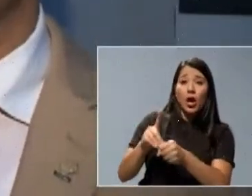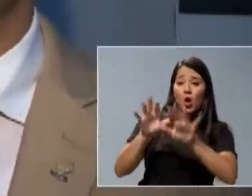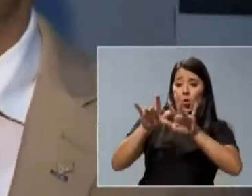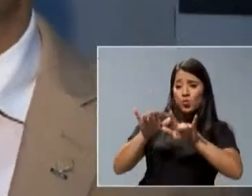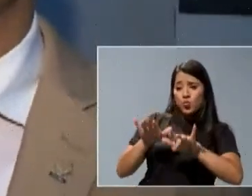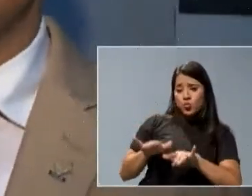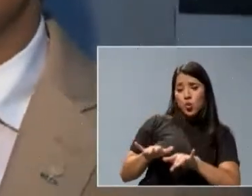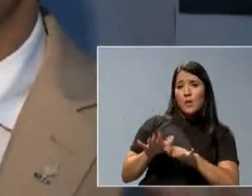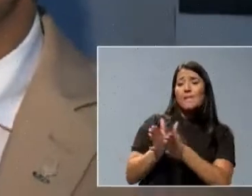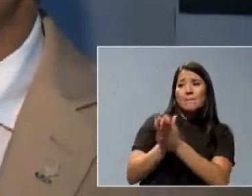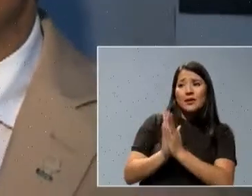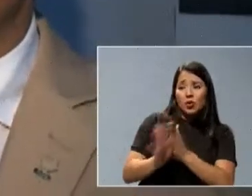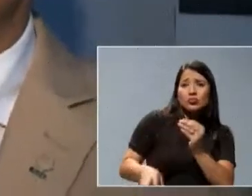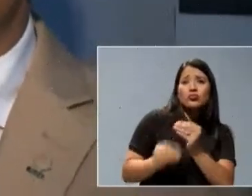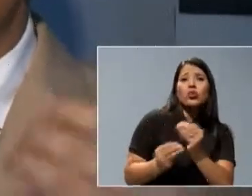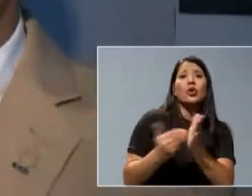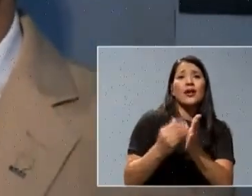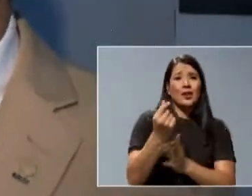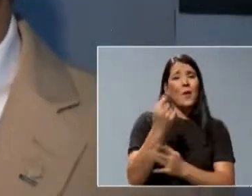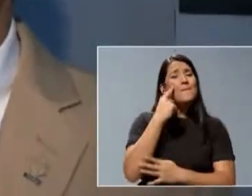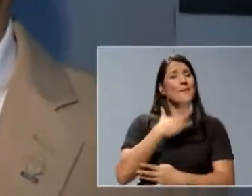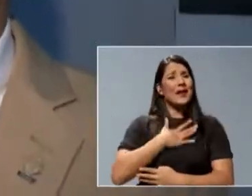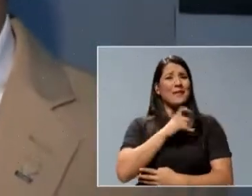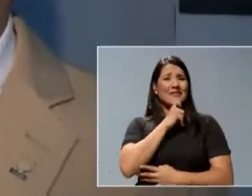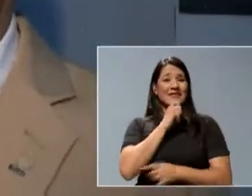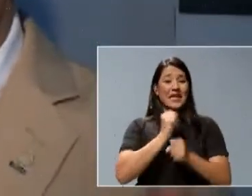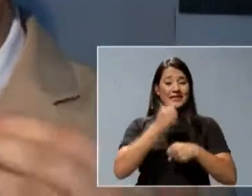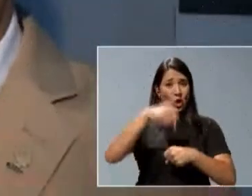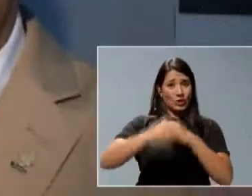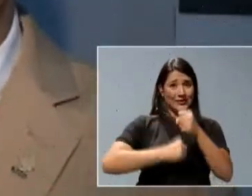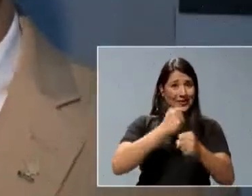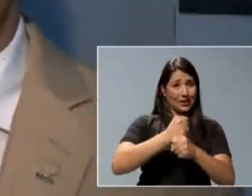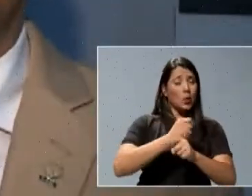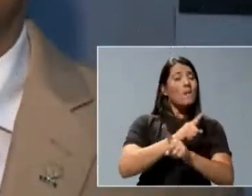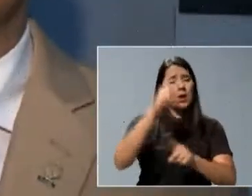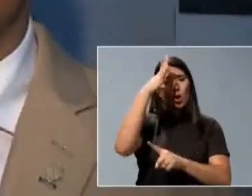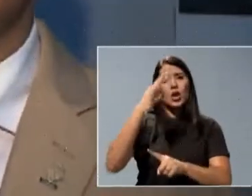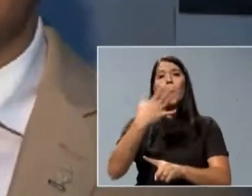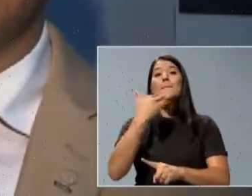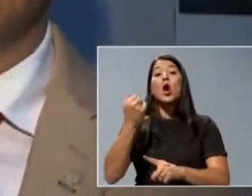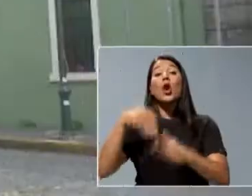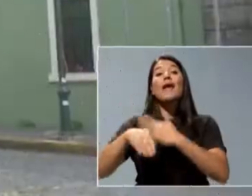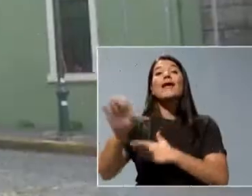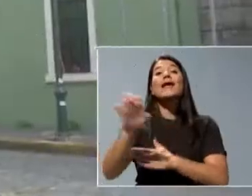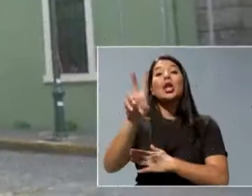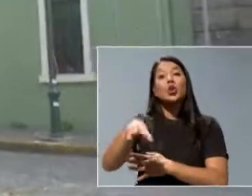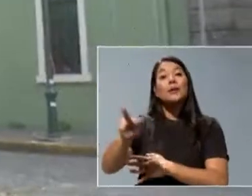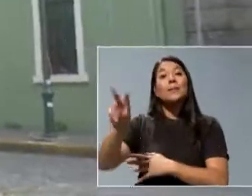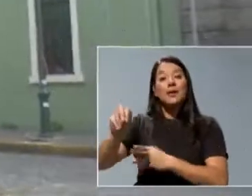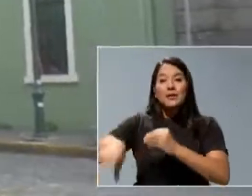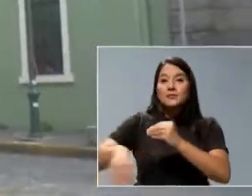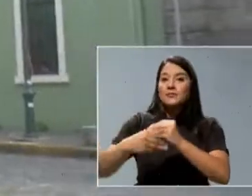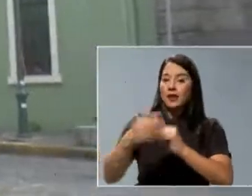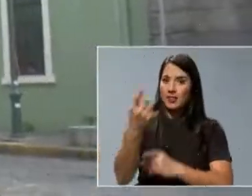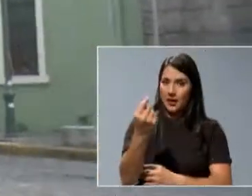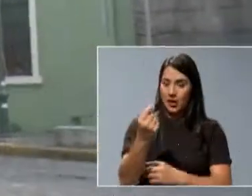hacer en plenario, pero sí se puede corregir a través de un presupuesto extraordinario en el mes de enero del año 2020. Del